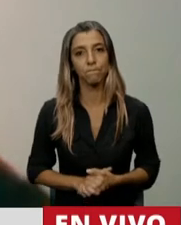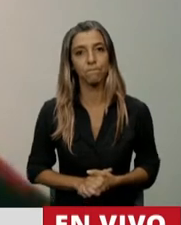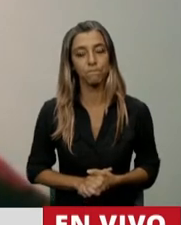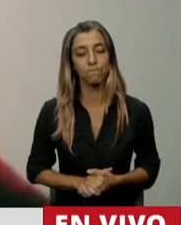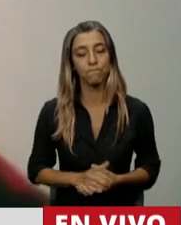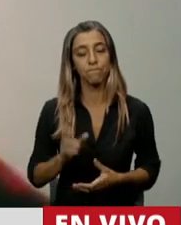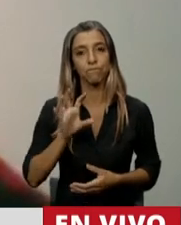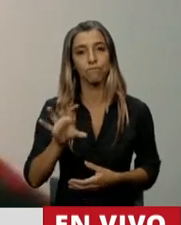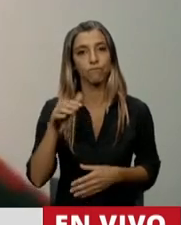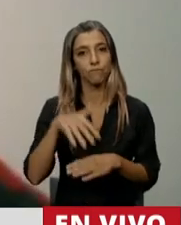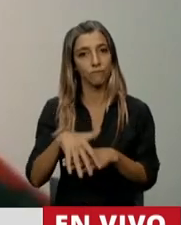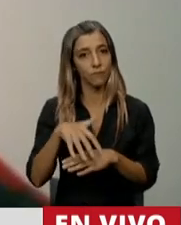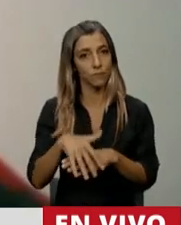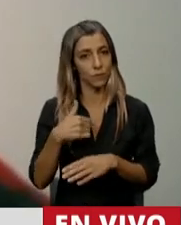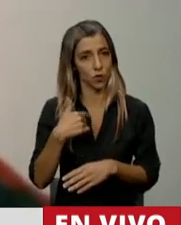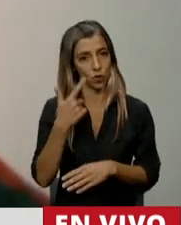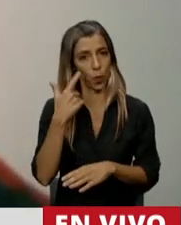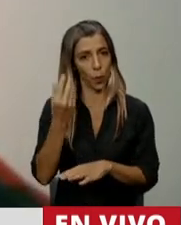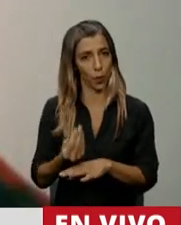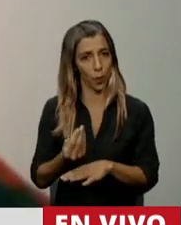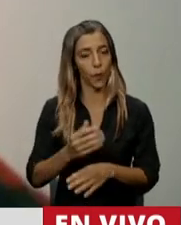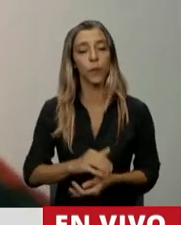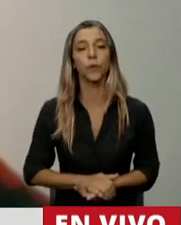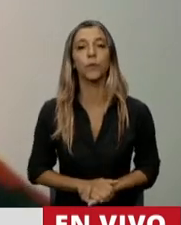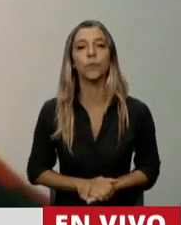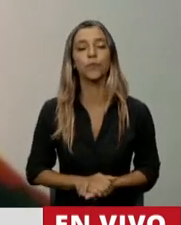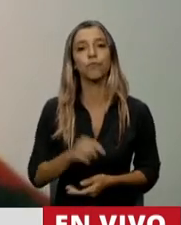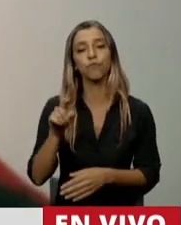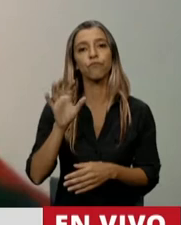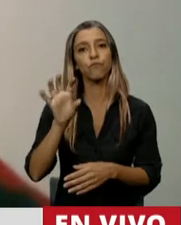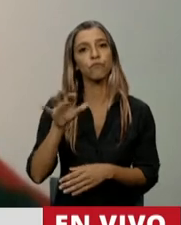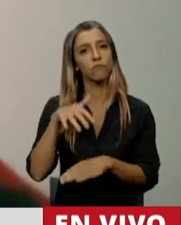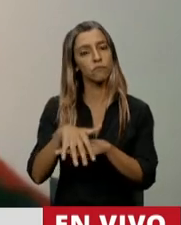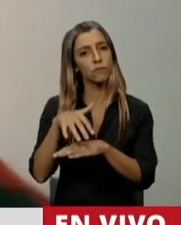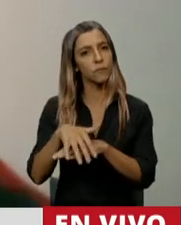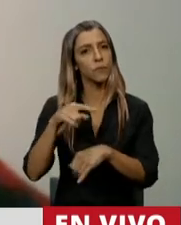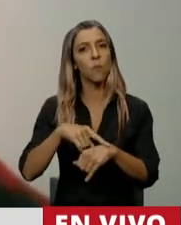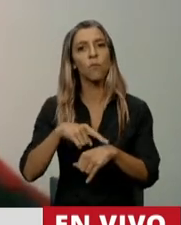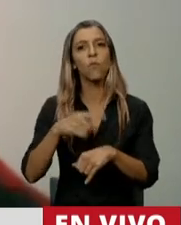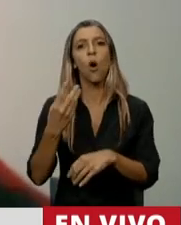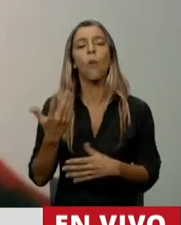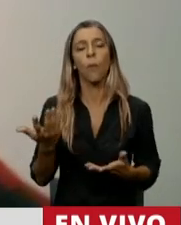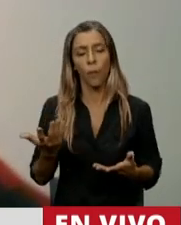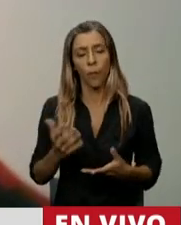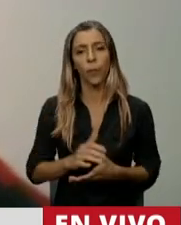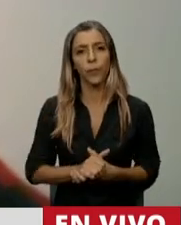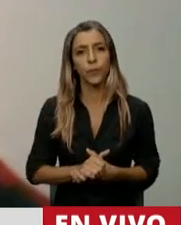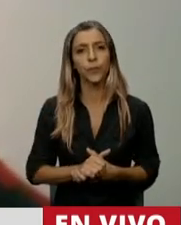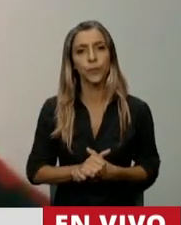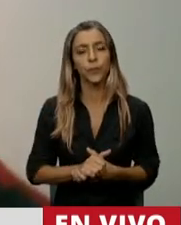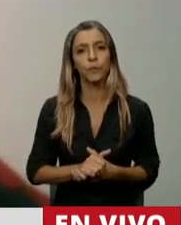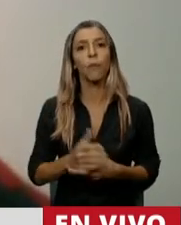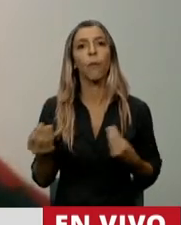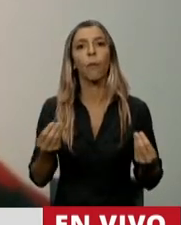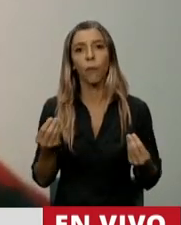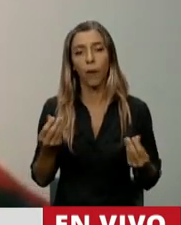en Misiones, a donde yo vivo, cuando tiene cuatro patas,